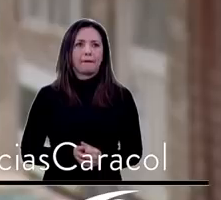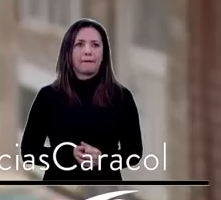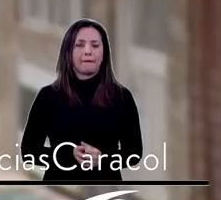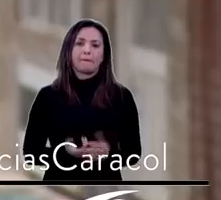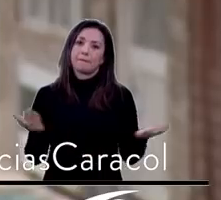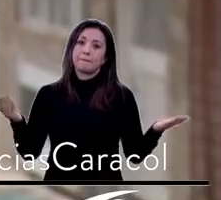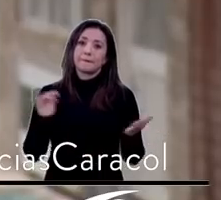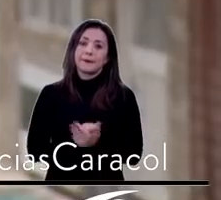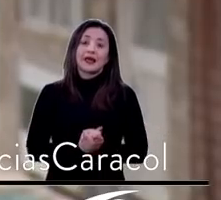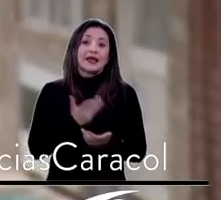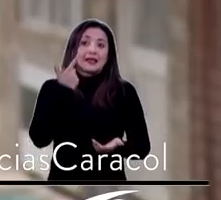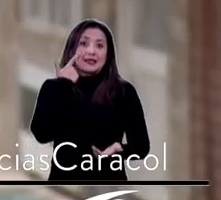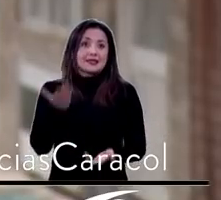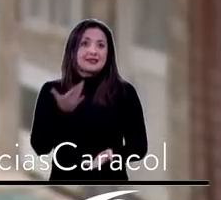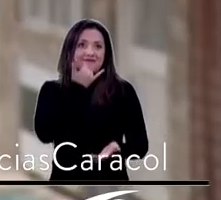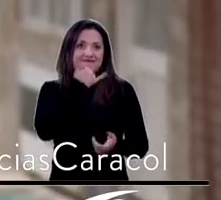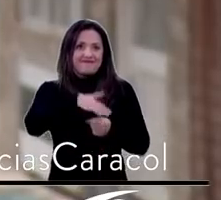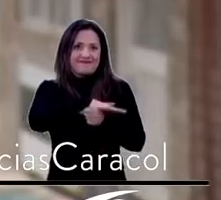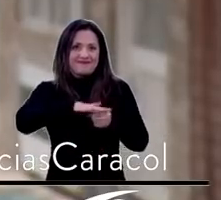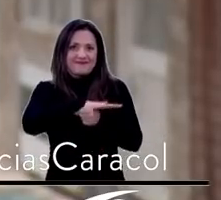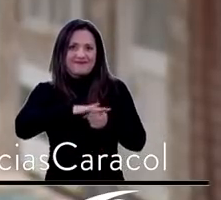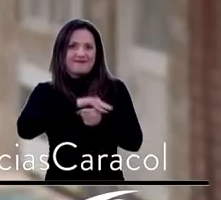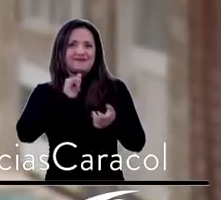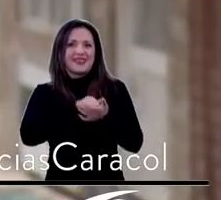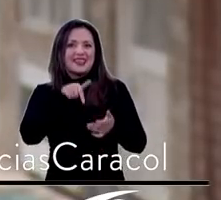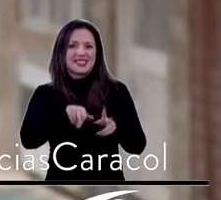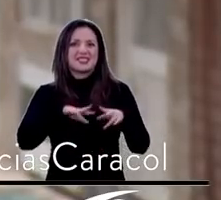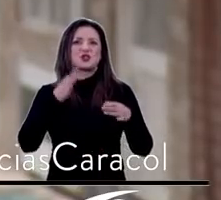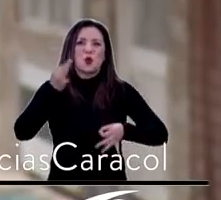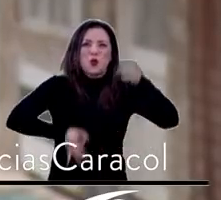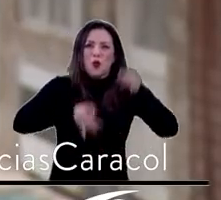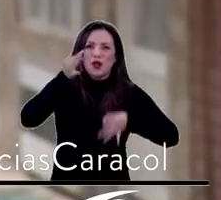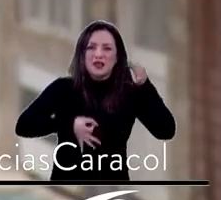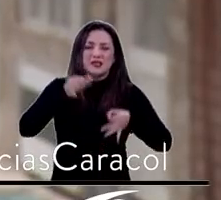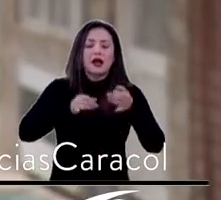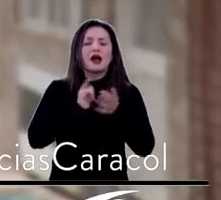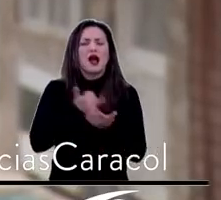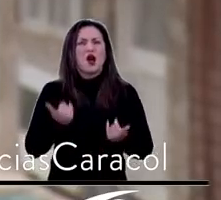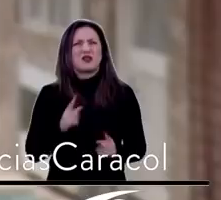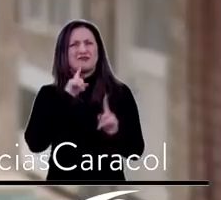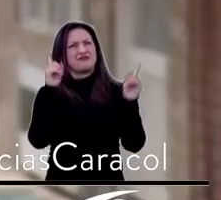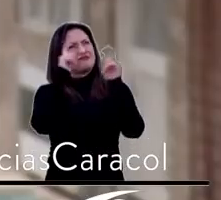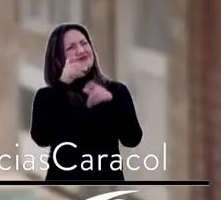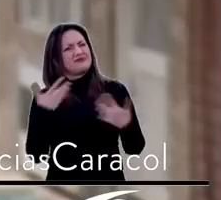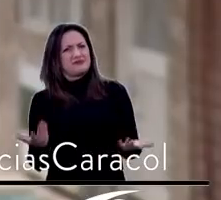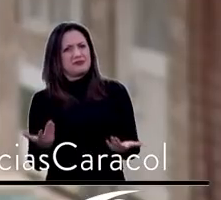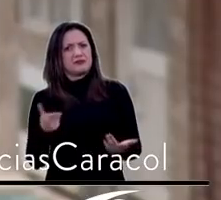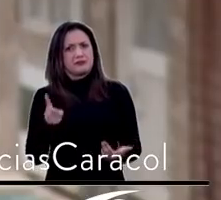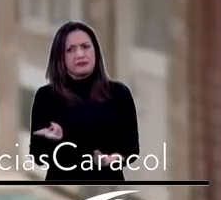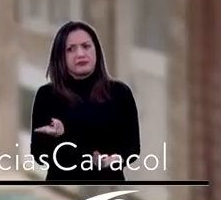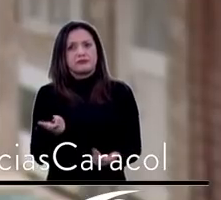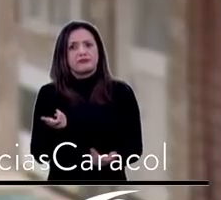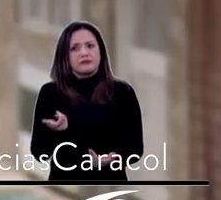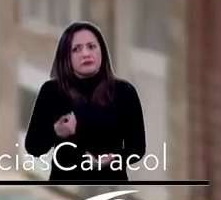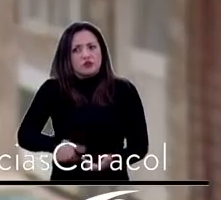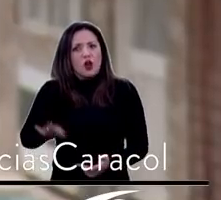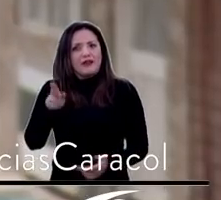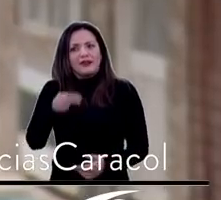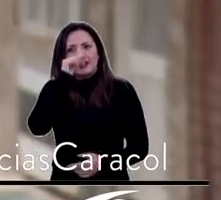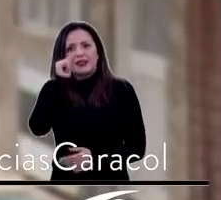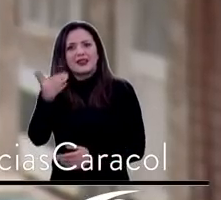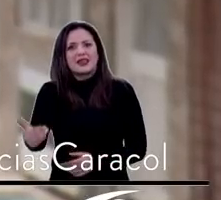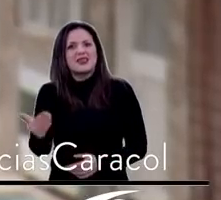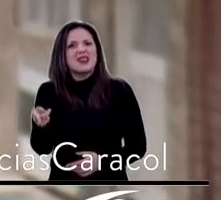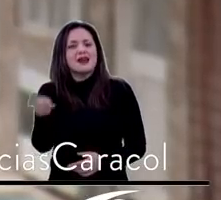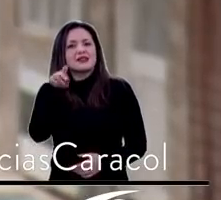Muy bien, ahí estábamos viendo lo que sucedió en la audiencia pública. Nos preguntamos, en medio de todo esto está la niña Sara Sofía Galván, que